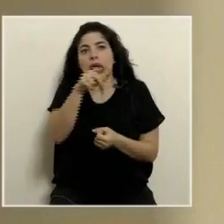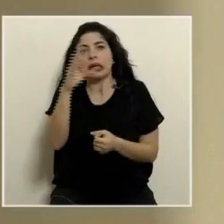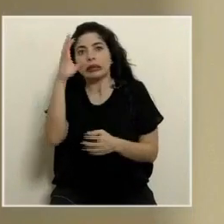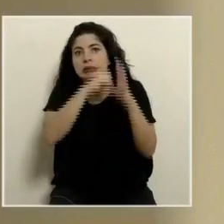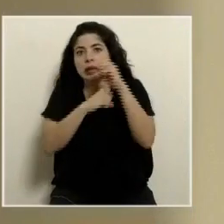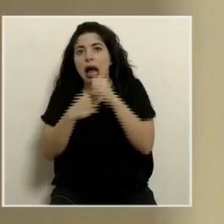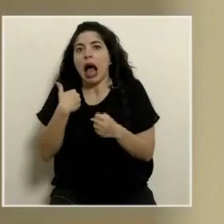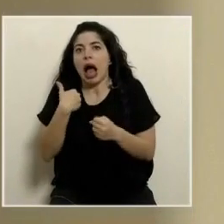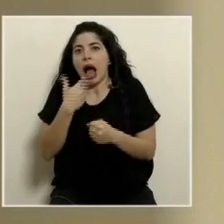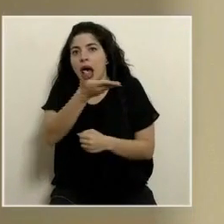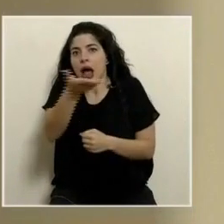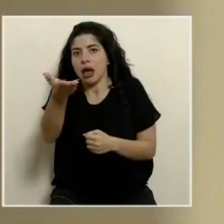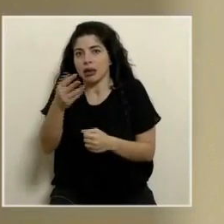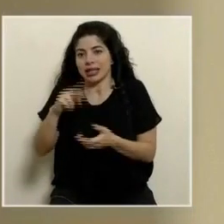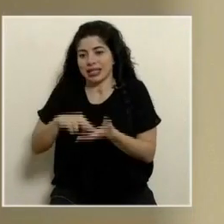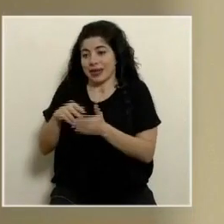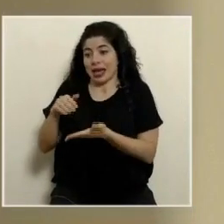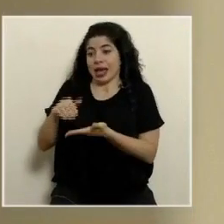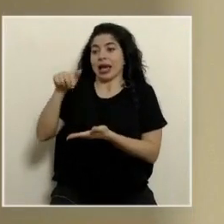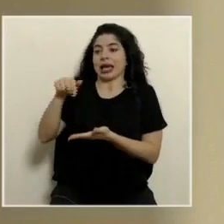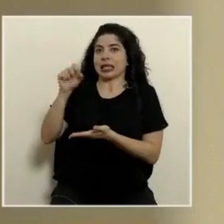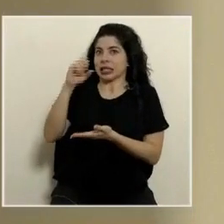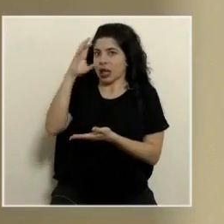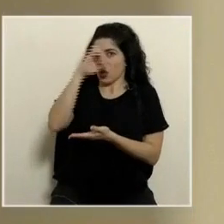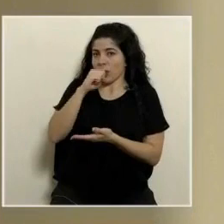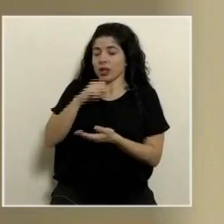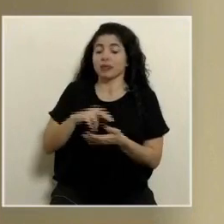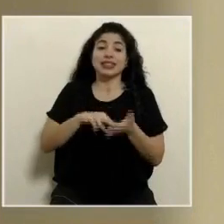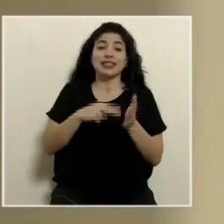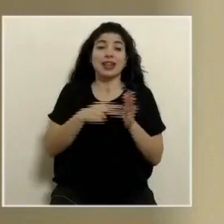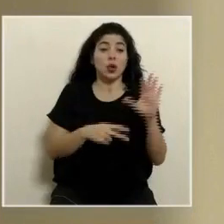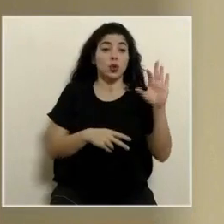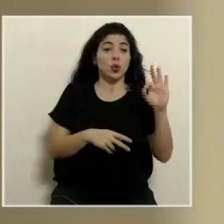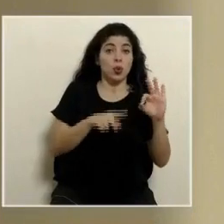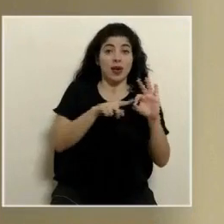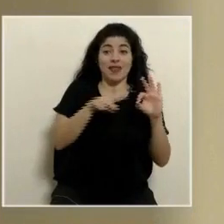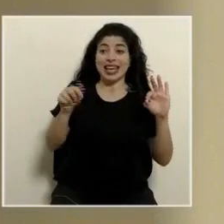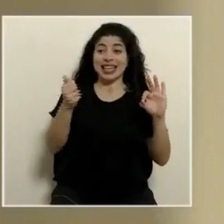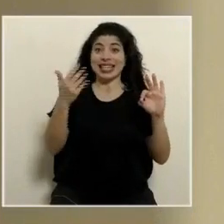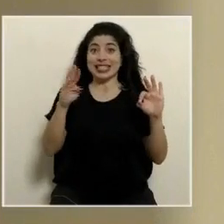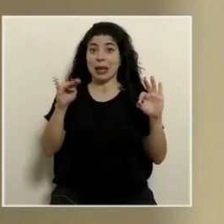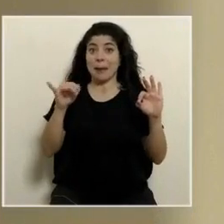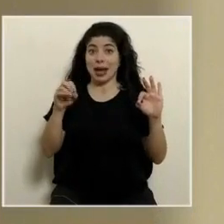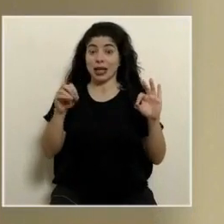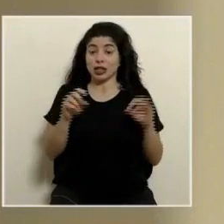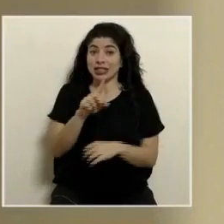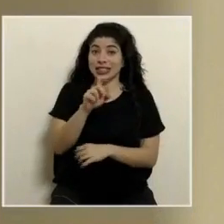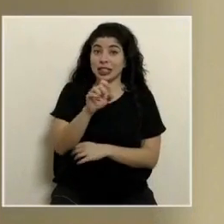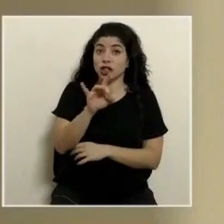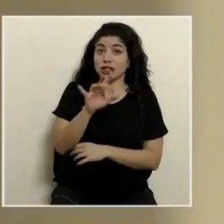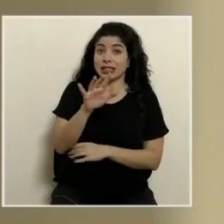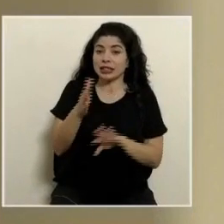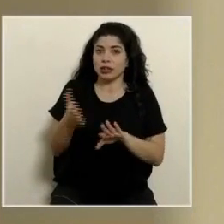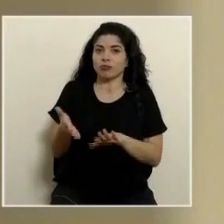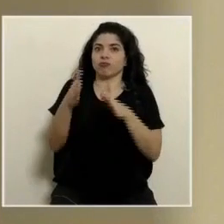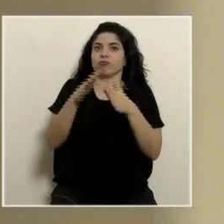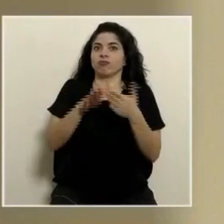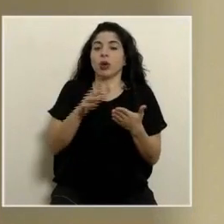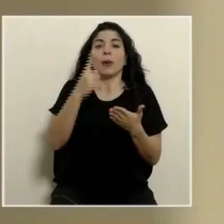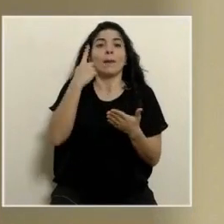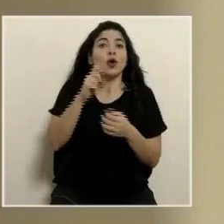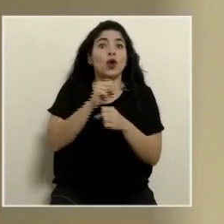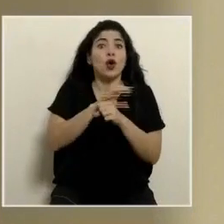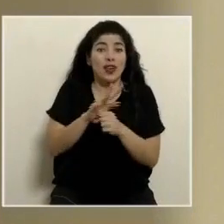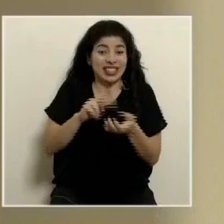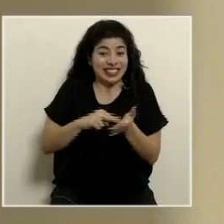De igual forma, mientras que del 9 al 15 de mayo se reportaron 185 fallecimientos relacionados con